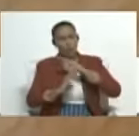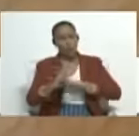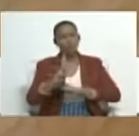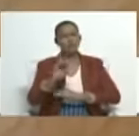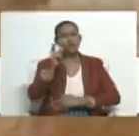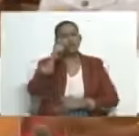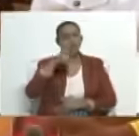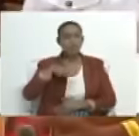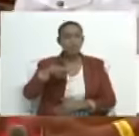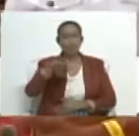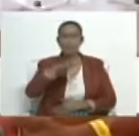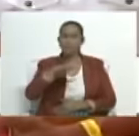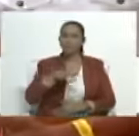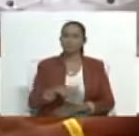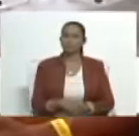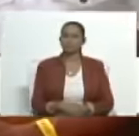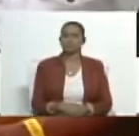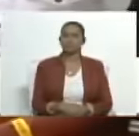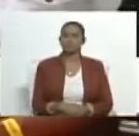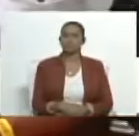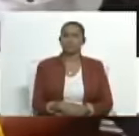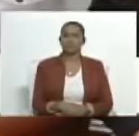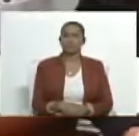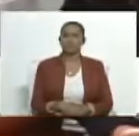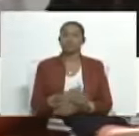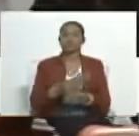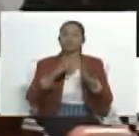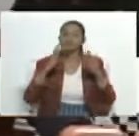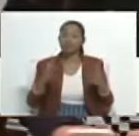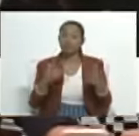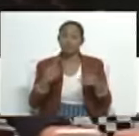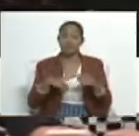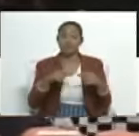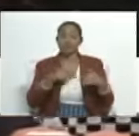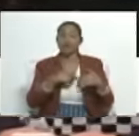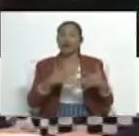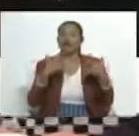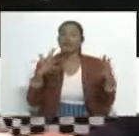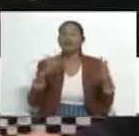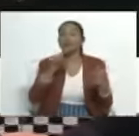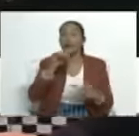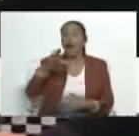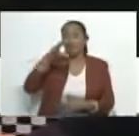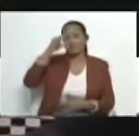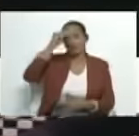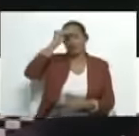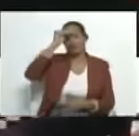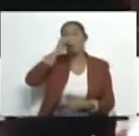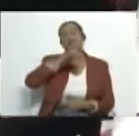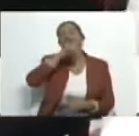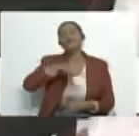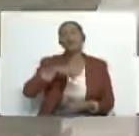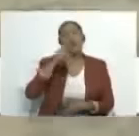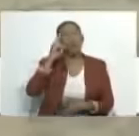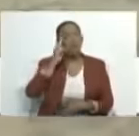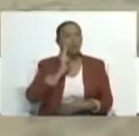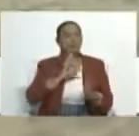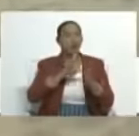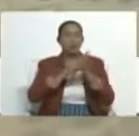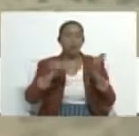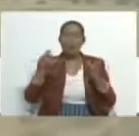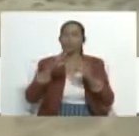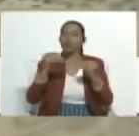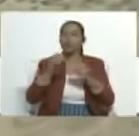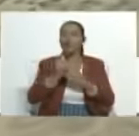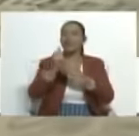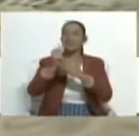pueblo humilde, pero con esa grandeza que heredamos de nuestro padre libertador Simón Bolívar, de nuestros héroes, de nuestras